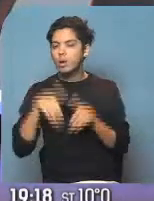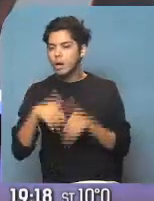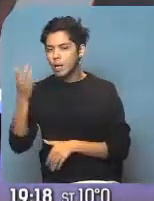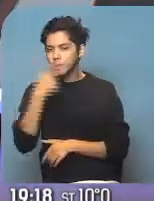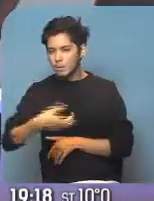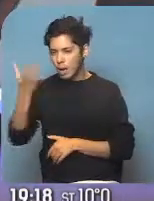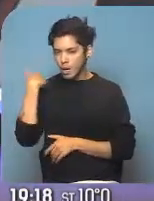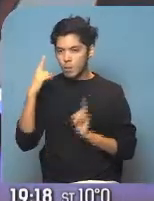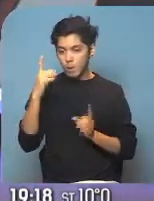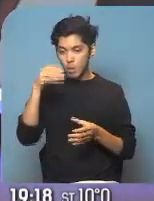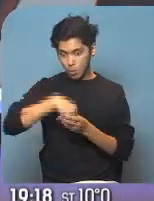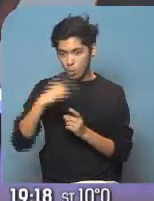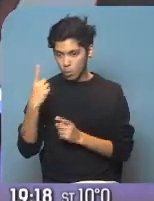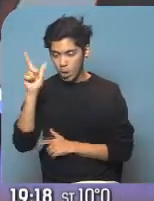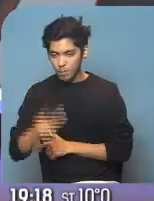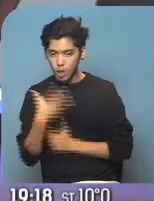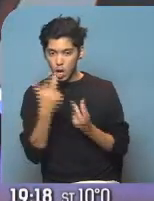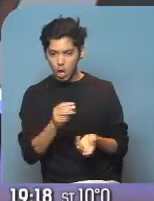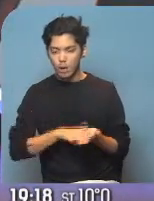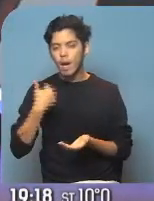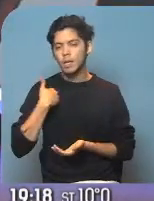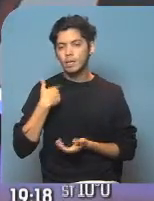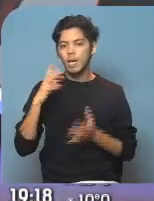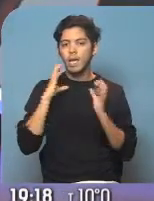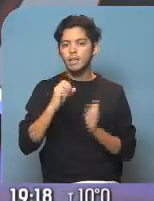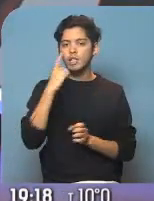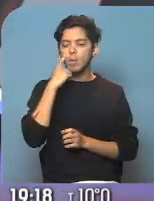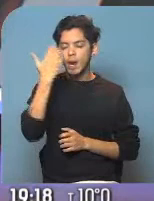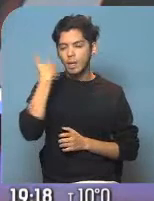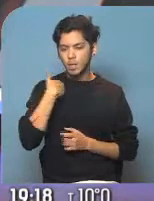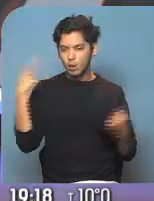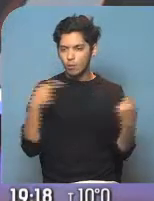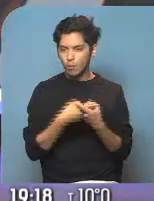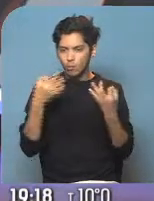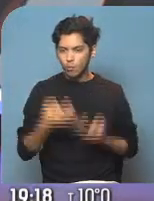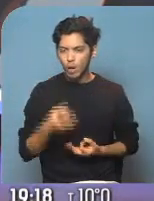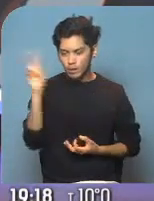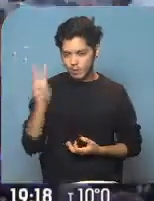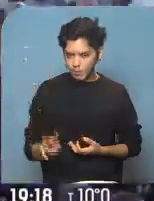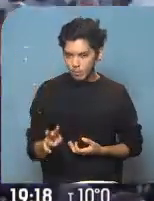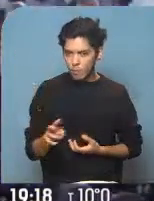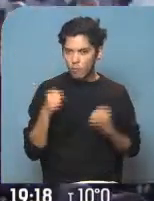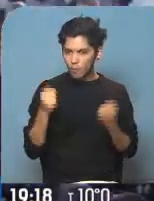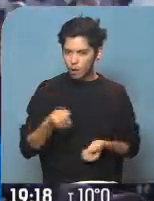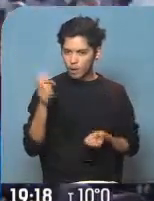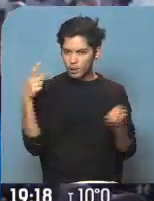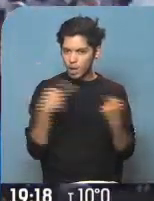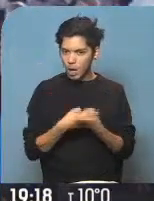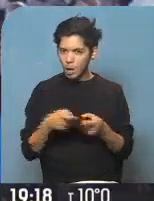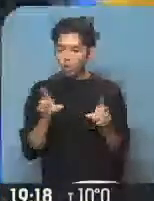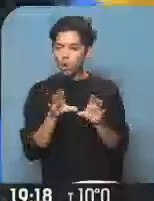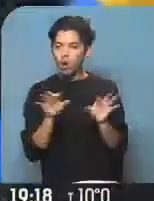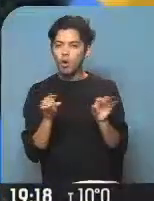Entre ellos Argentina y entre ellos Jorge Faría, el canciller argentino que tuvo un fuerte cruce con su par venezolano. La